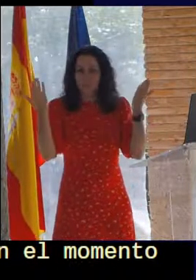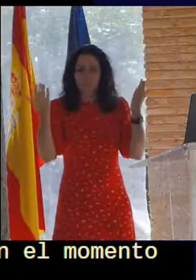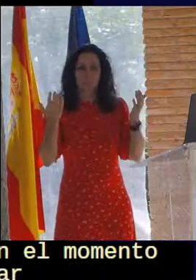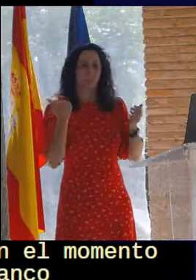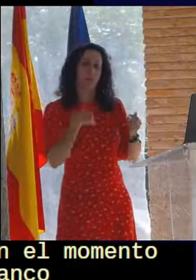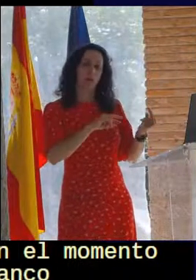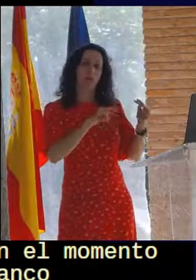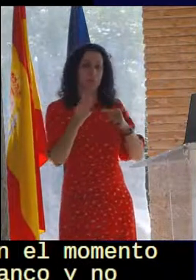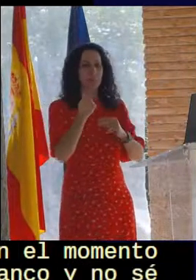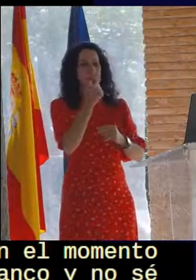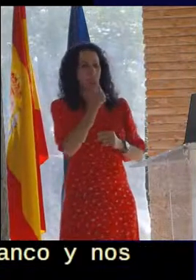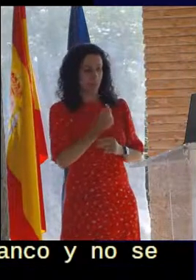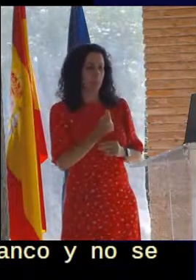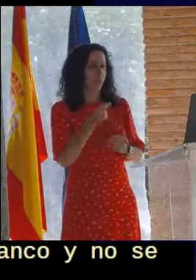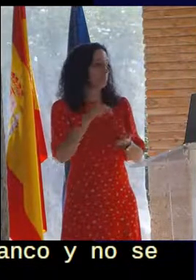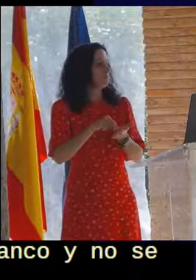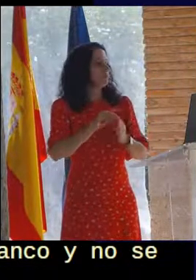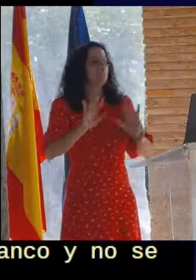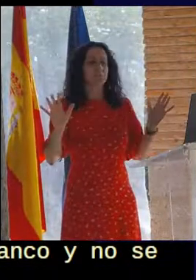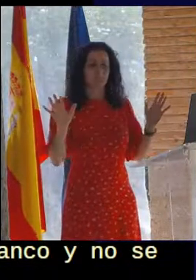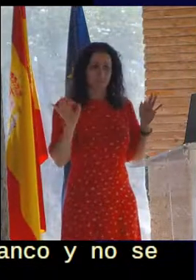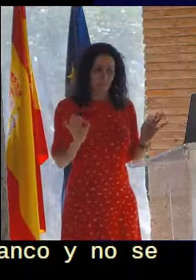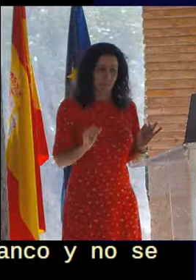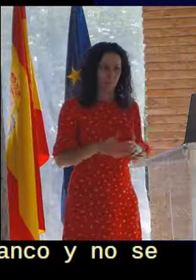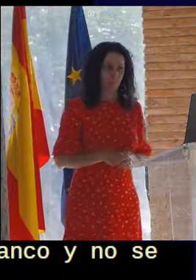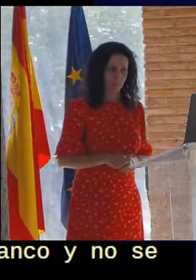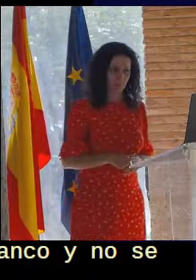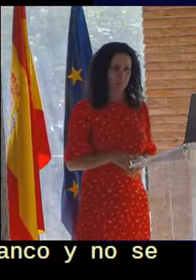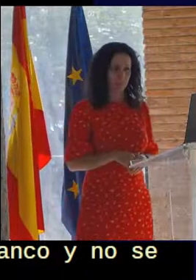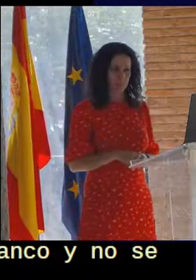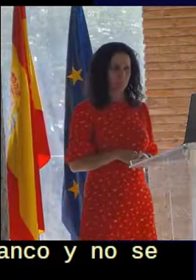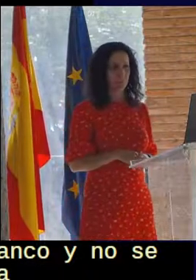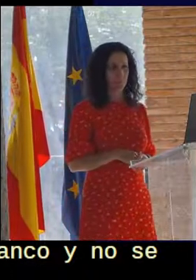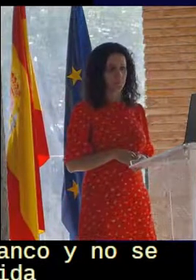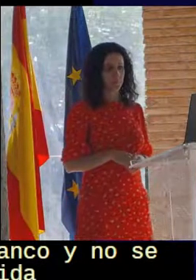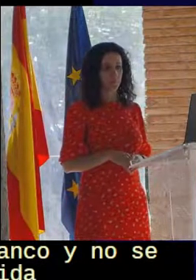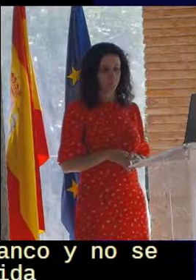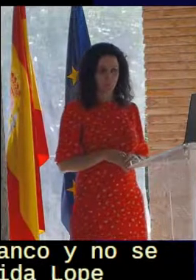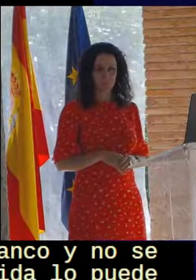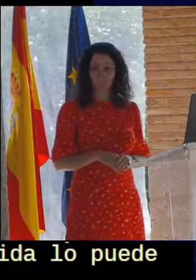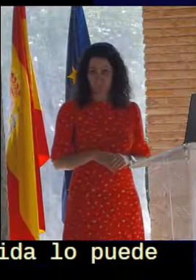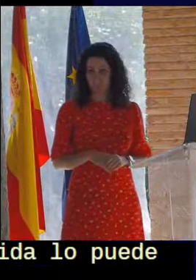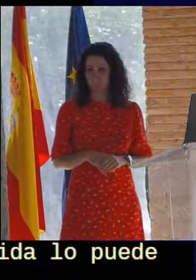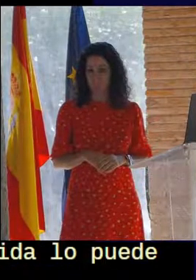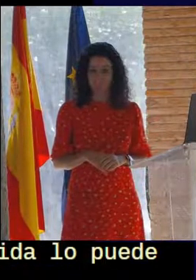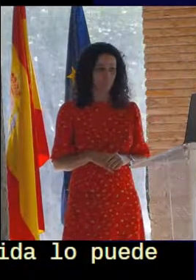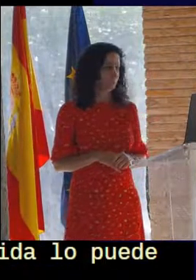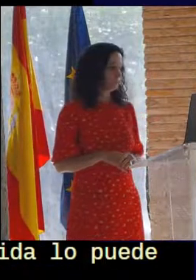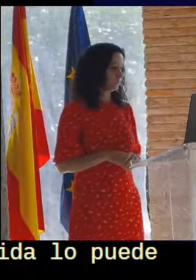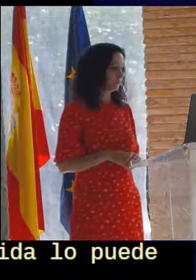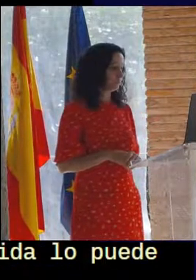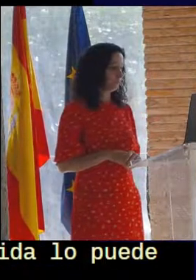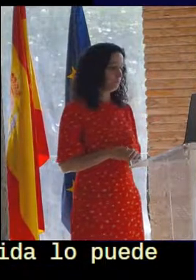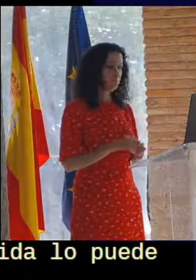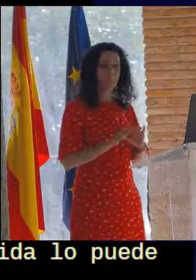el banco y no se está enterando en ese momento o una cosa muy rápida lo puede hacer de forma